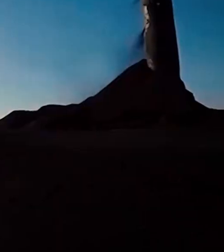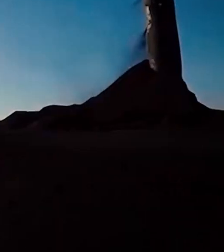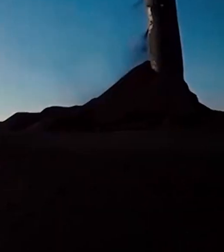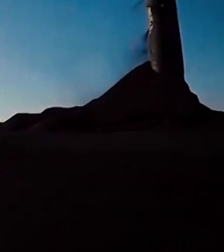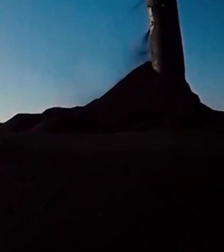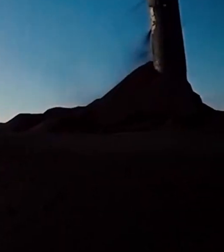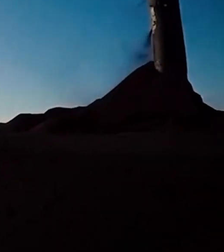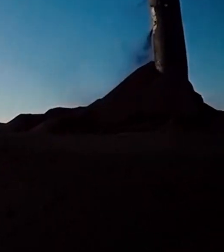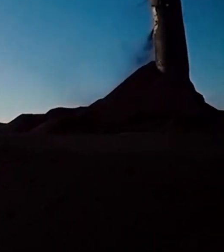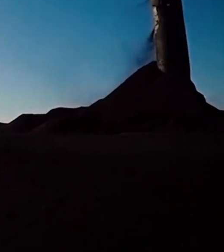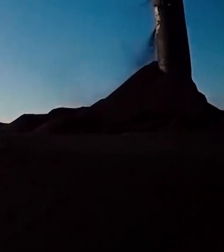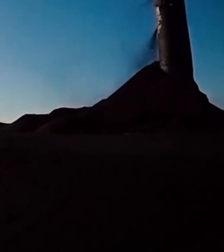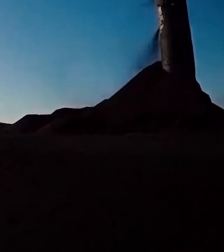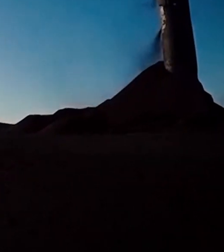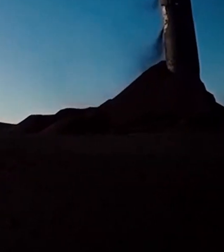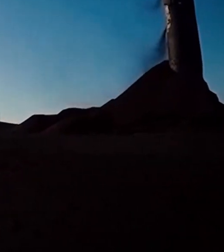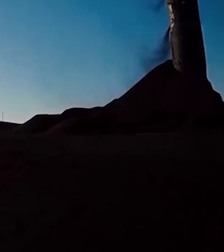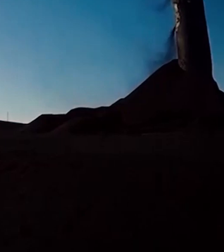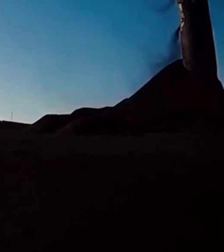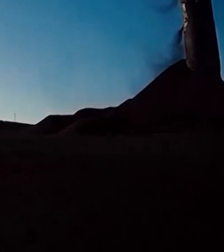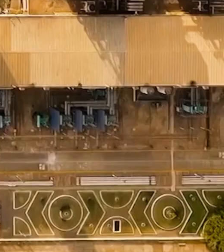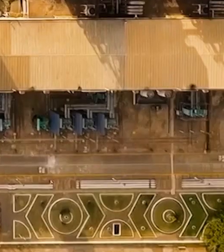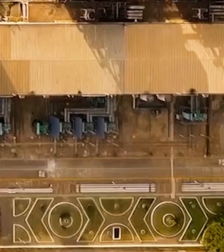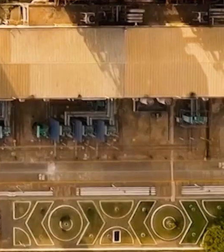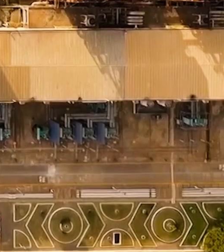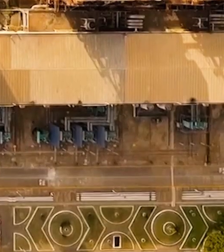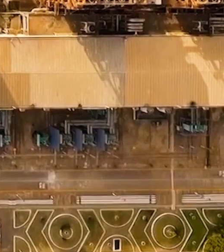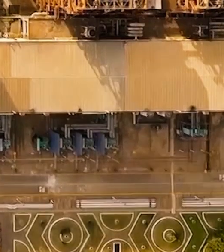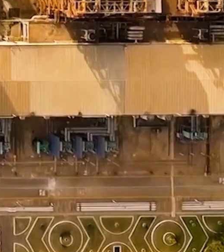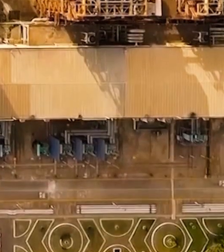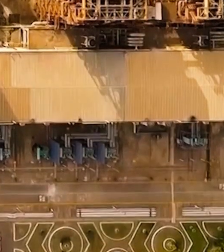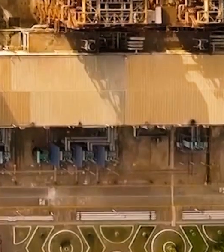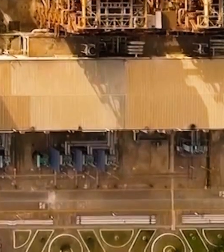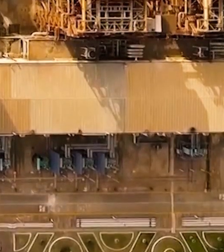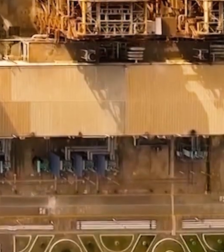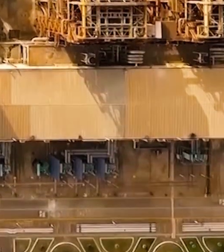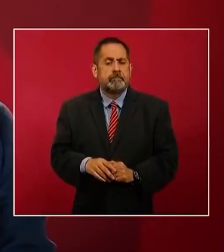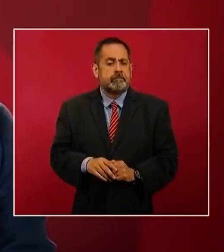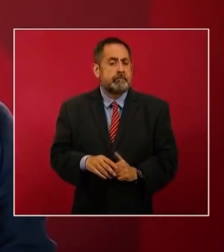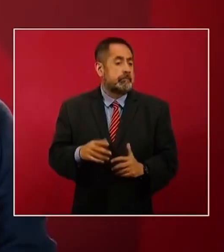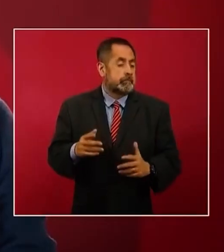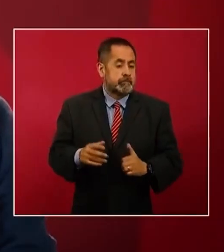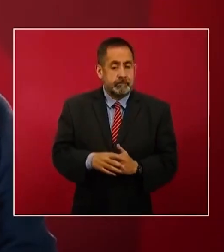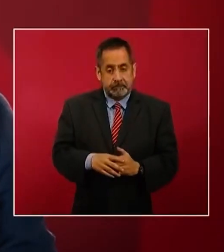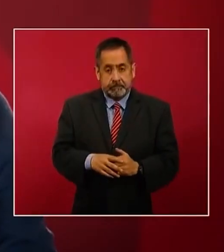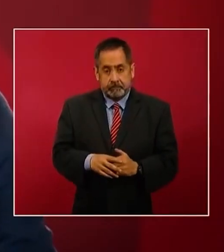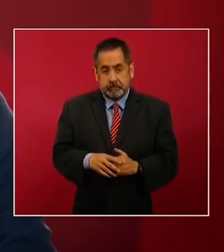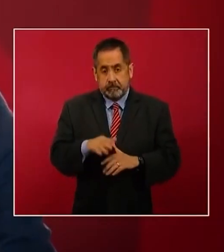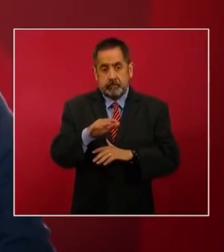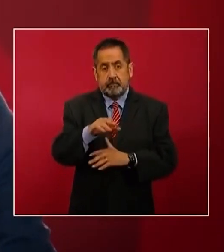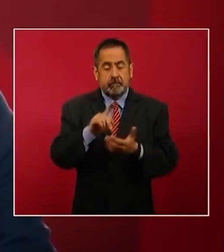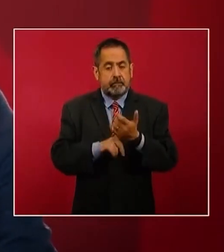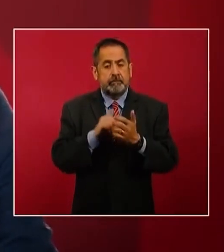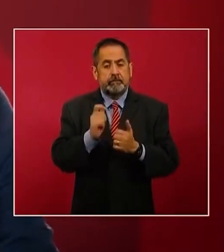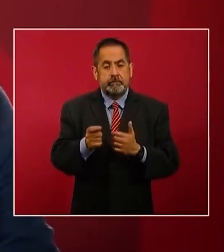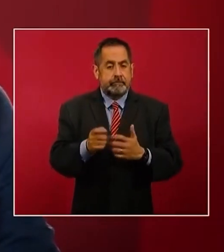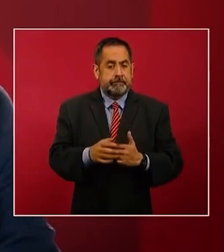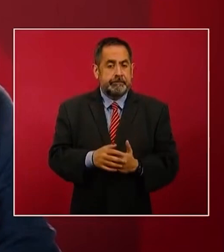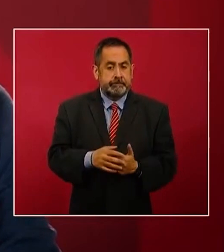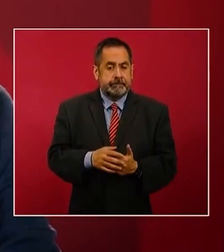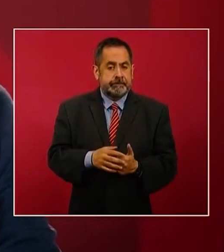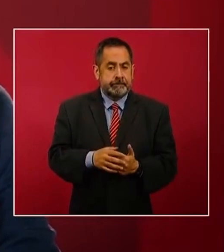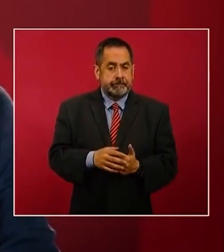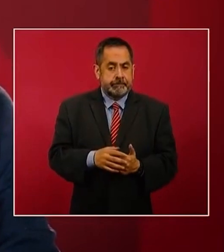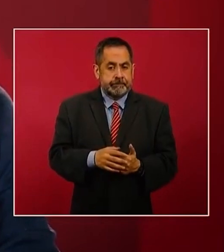ley y en un equilibrio que permita al Estado garantizar el servicio eléctrico. En el caso de